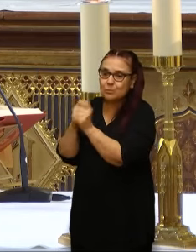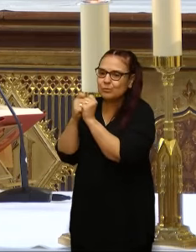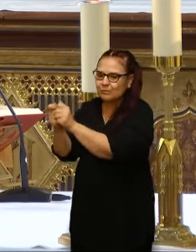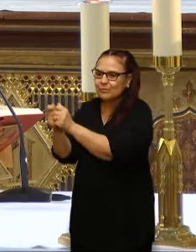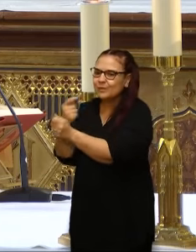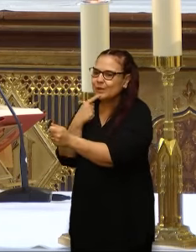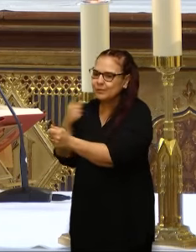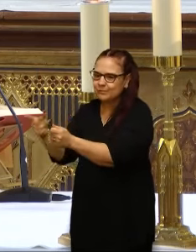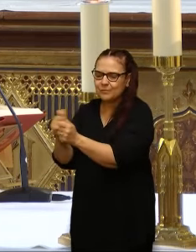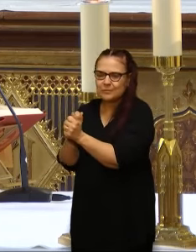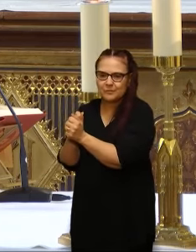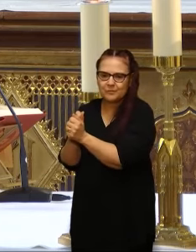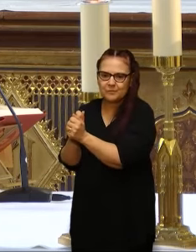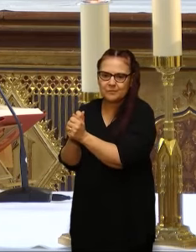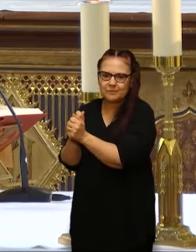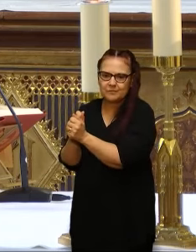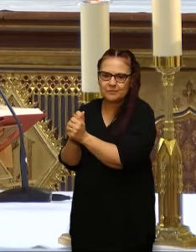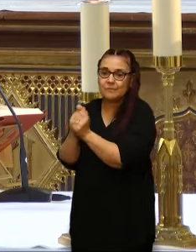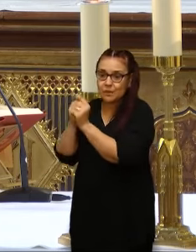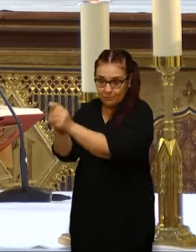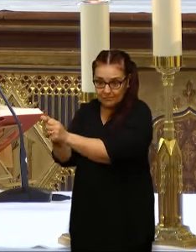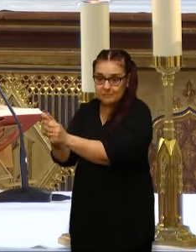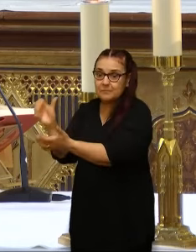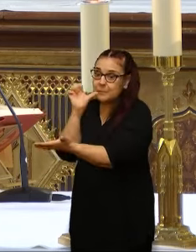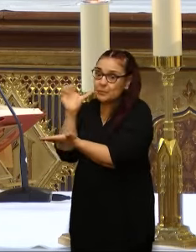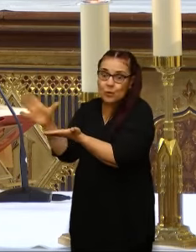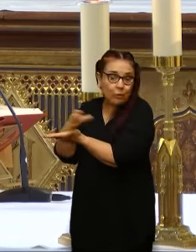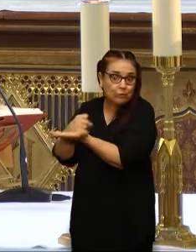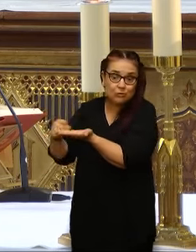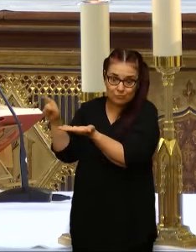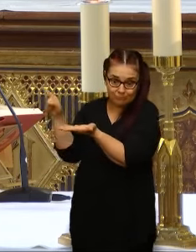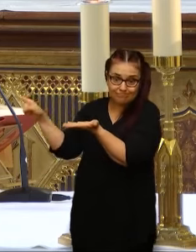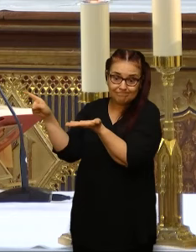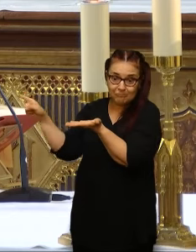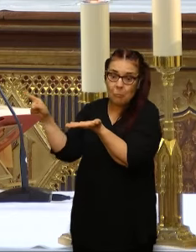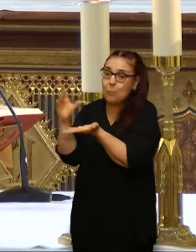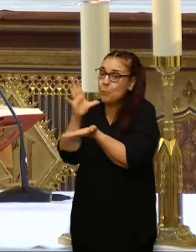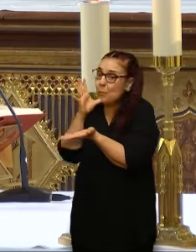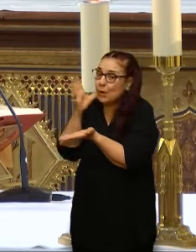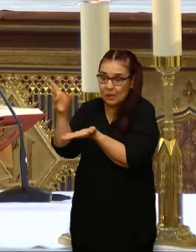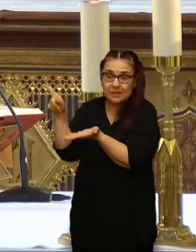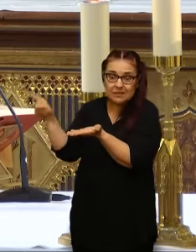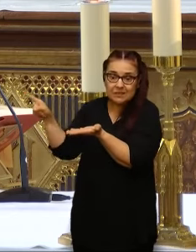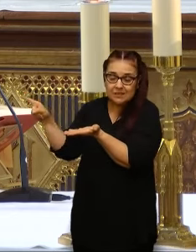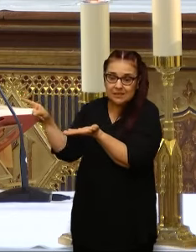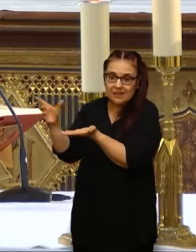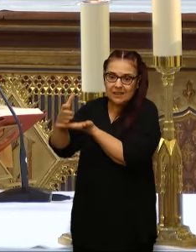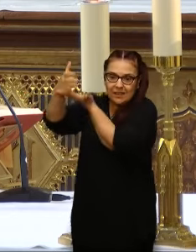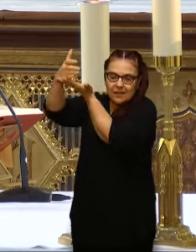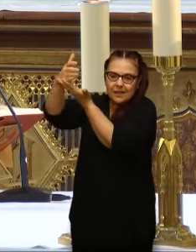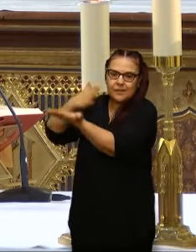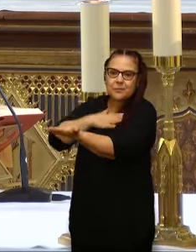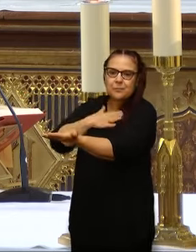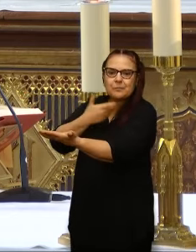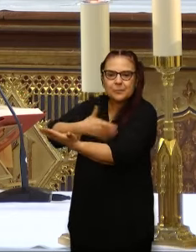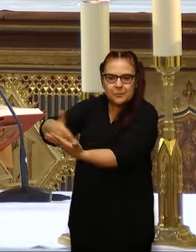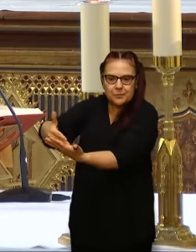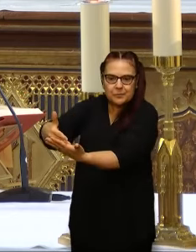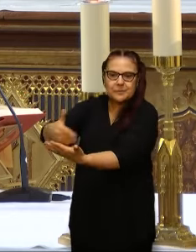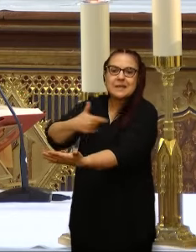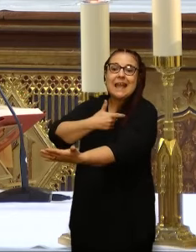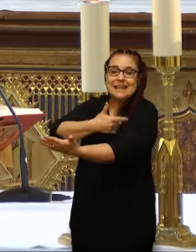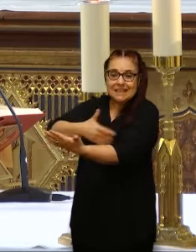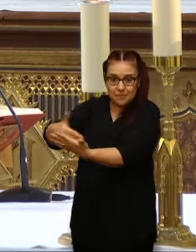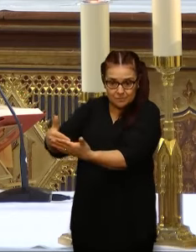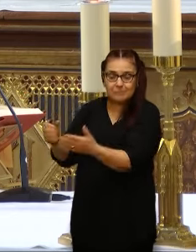sus discípulos, diciendo: tomad y bebed todos de él, porque este es el cáliz de mi